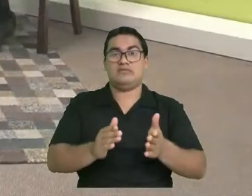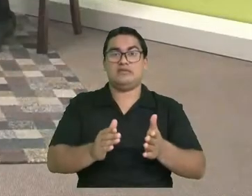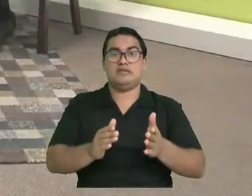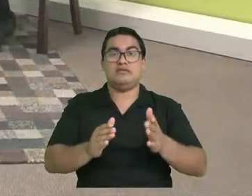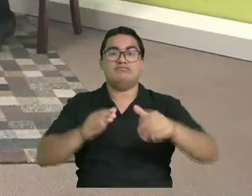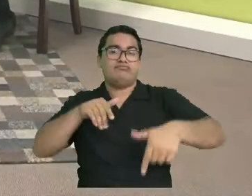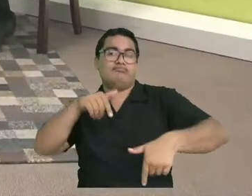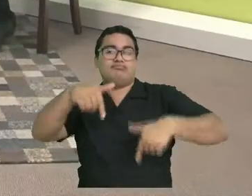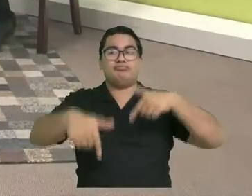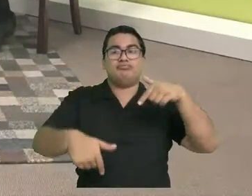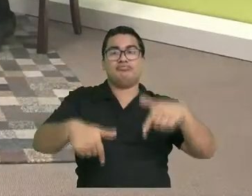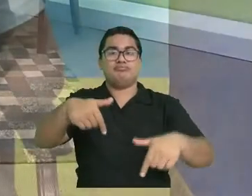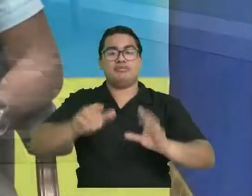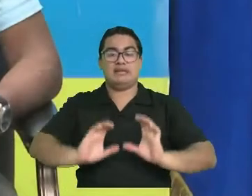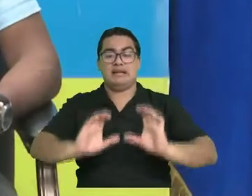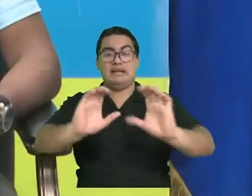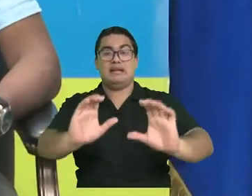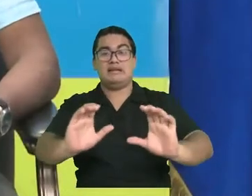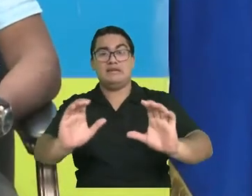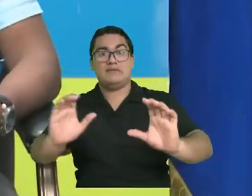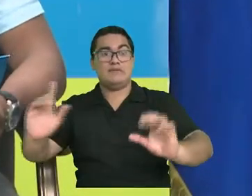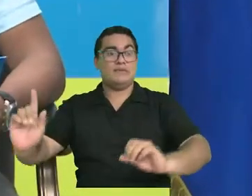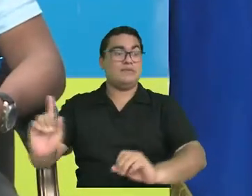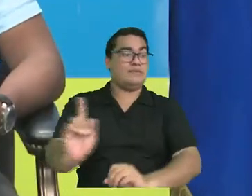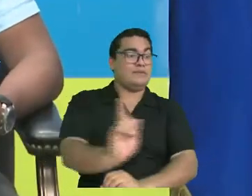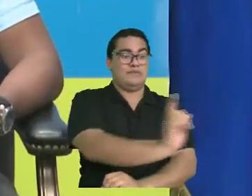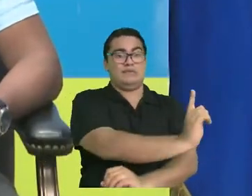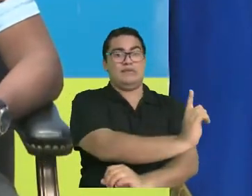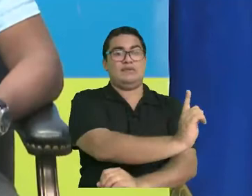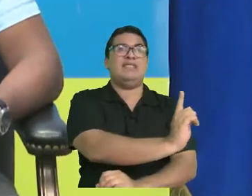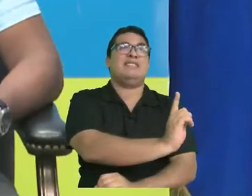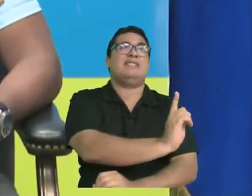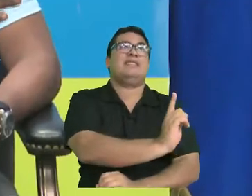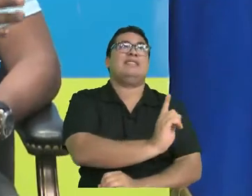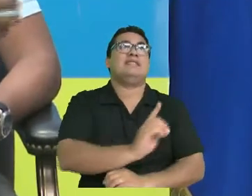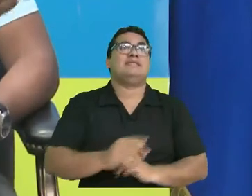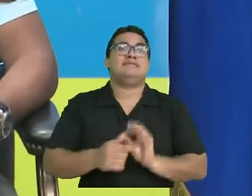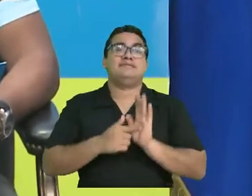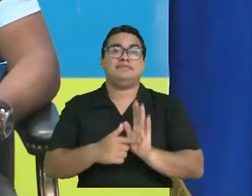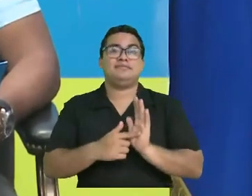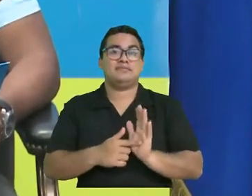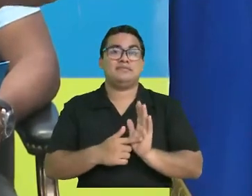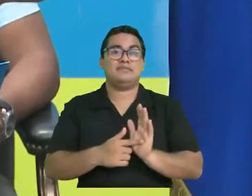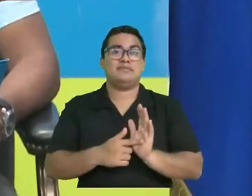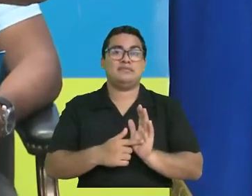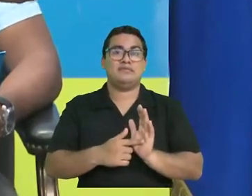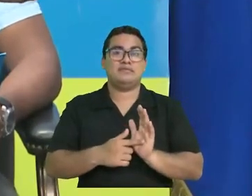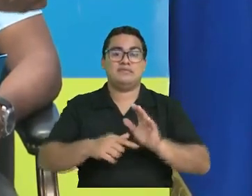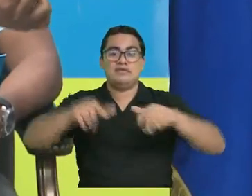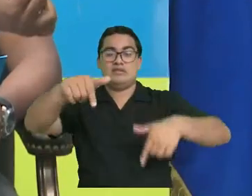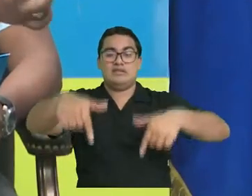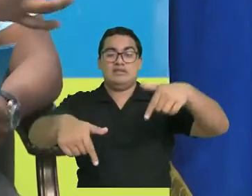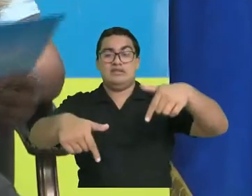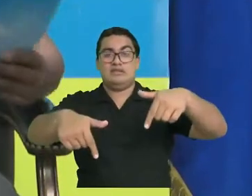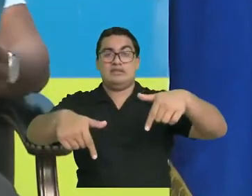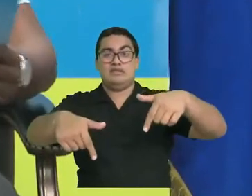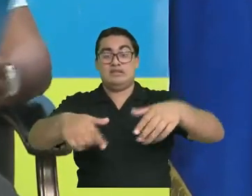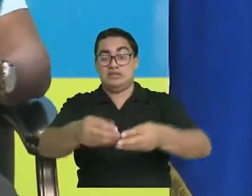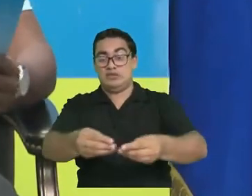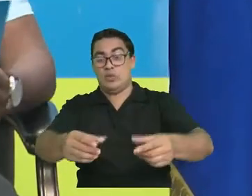la vía, pues la carretera, de un extremo a otro, el pedacito de tacón se le queda